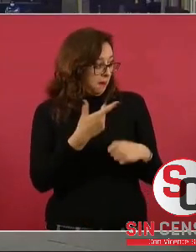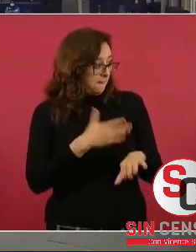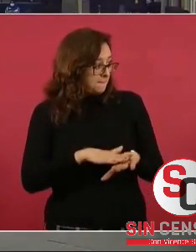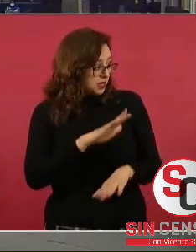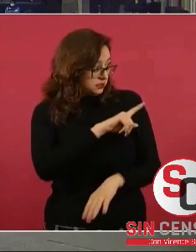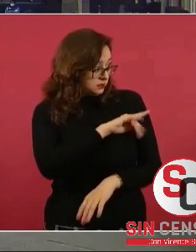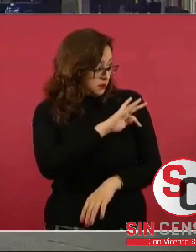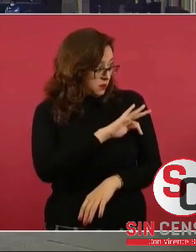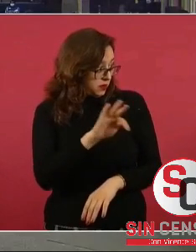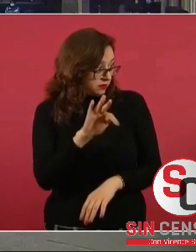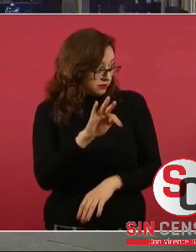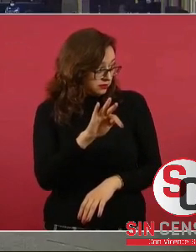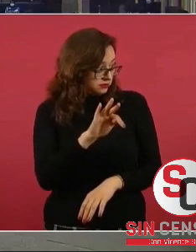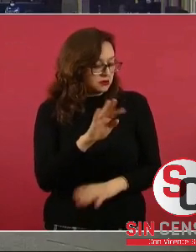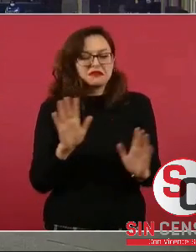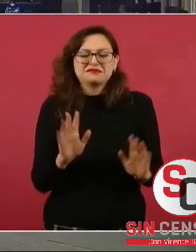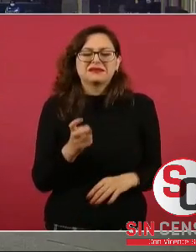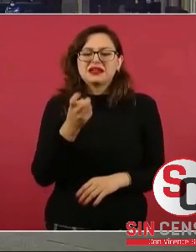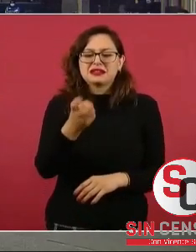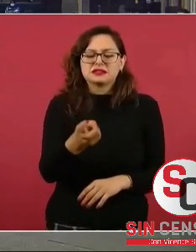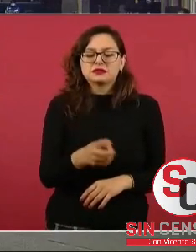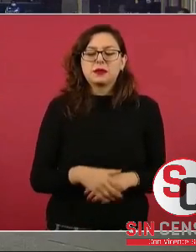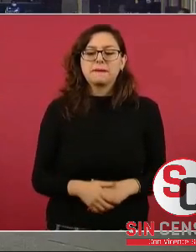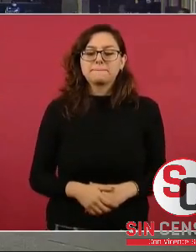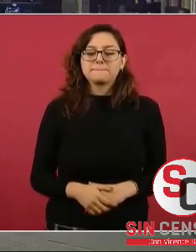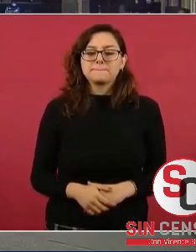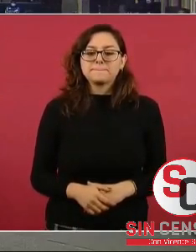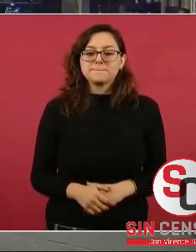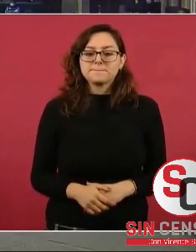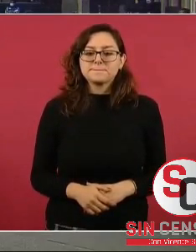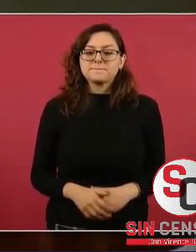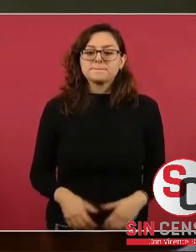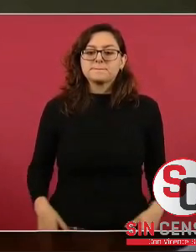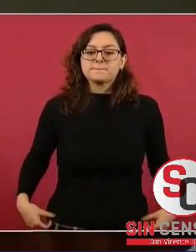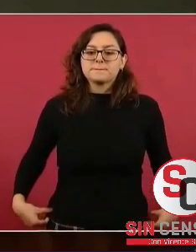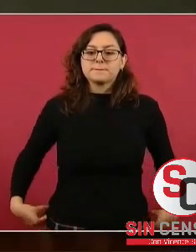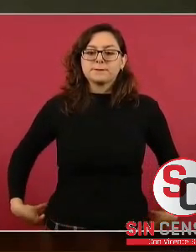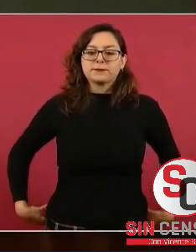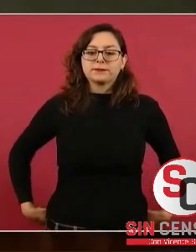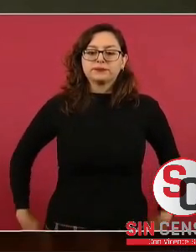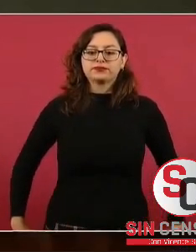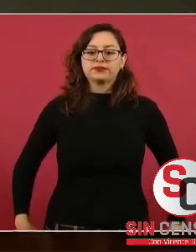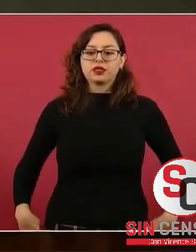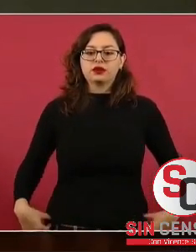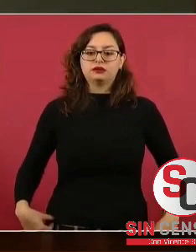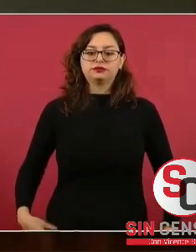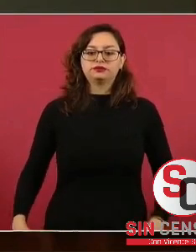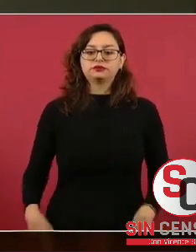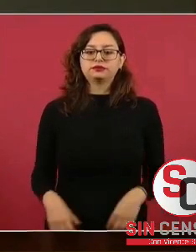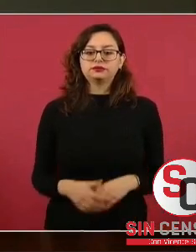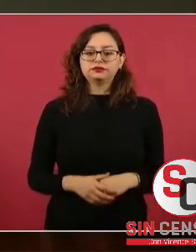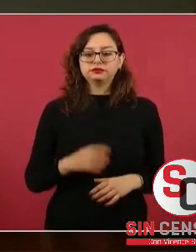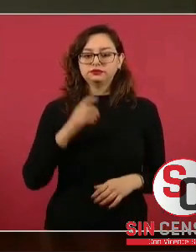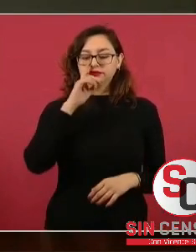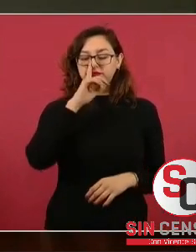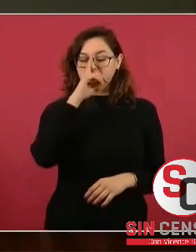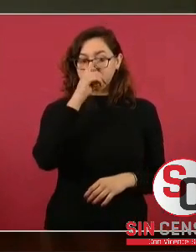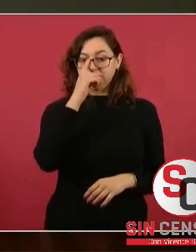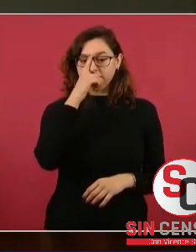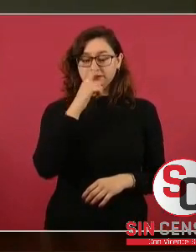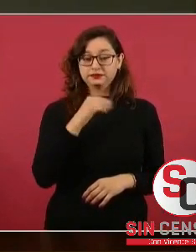Sí, pero es eso básicamente. Entonces hay un compromiso de que en caso de que alguna autoridad del